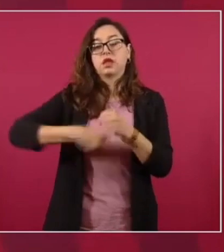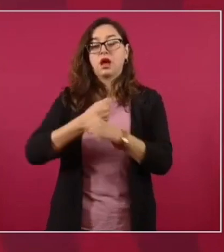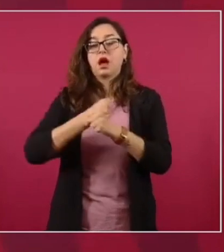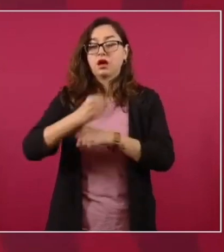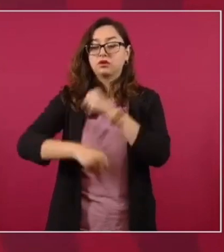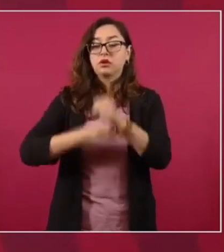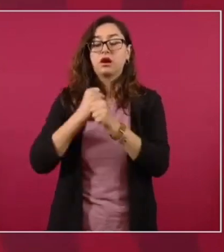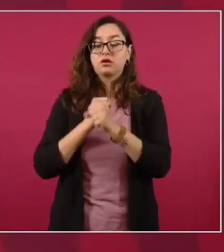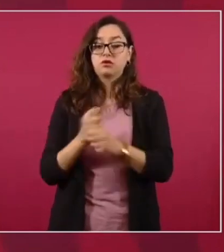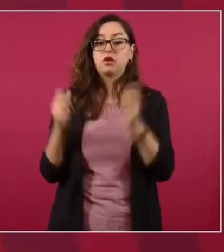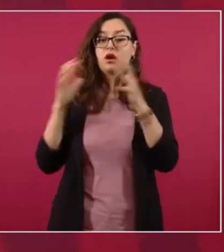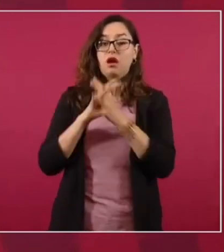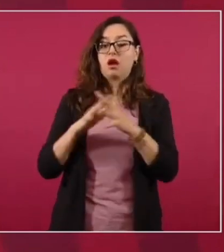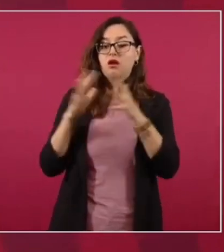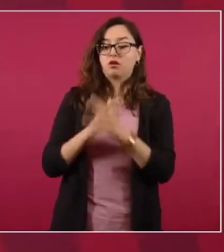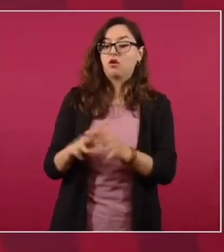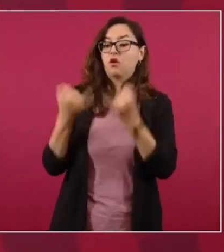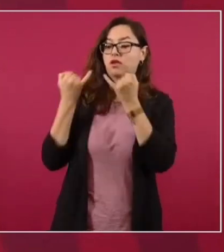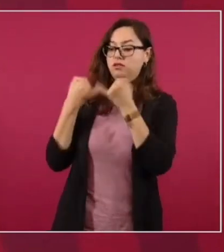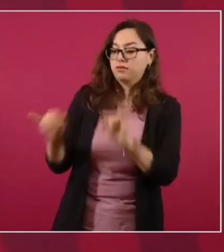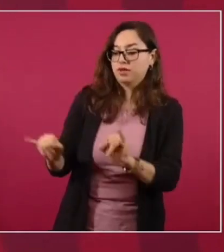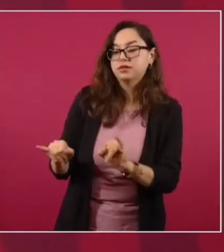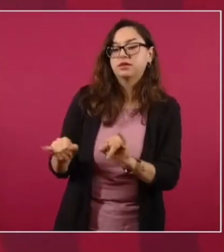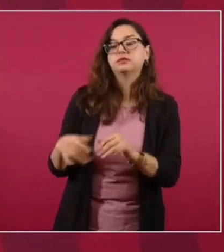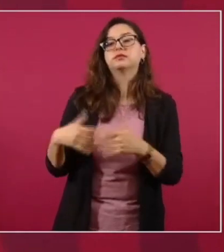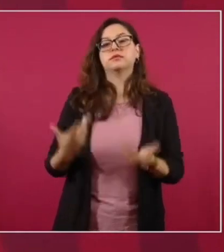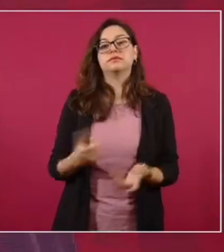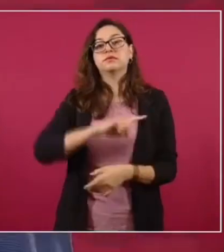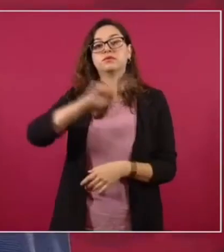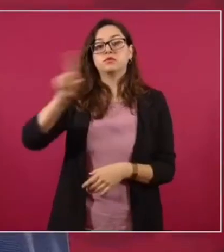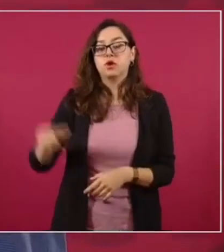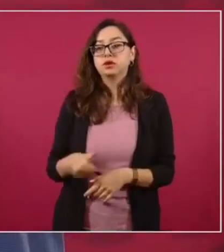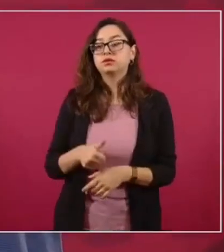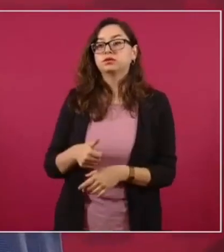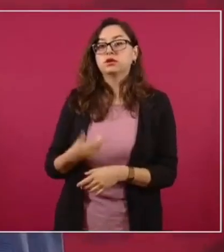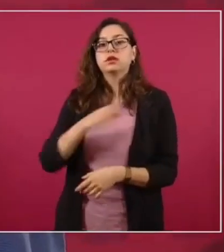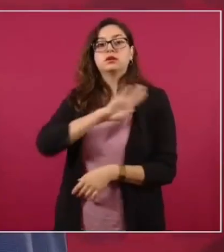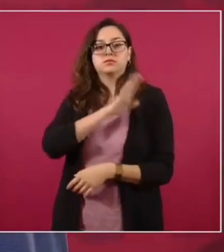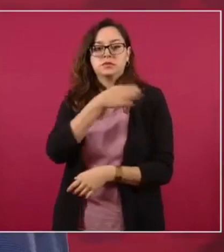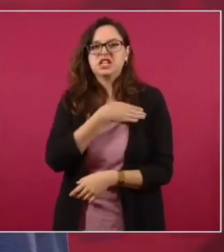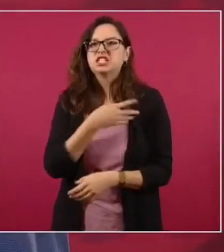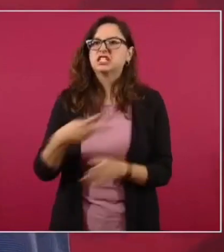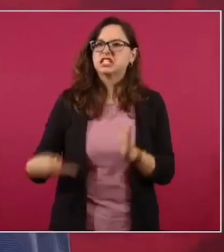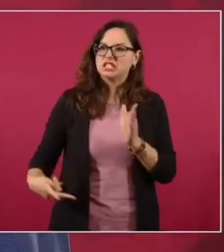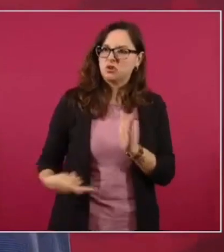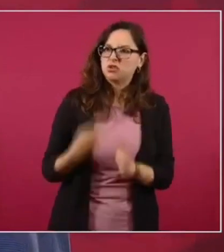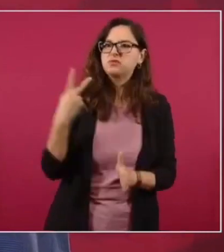tuvimos que enfrentar varios intentos de reconquista de España,